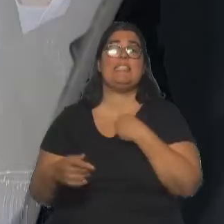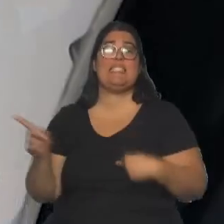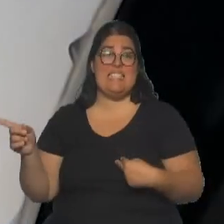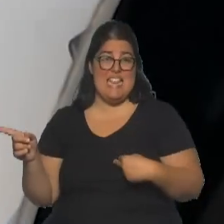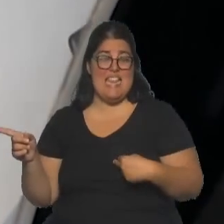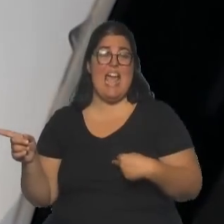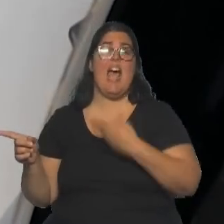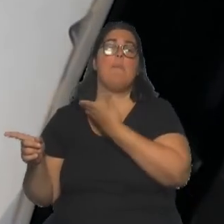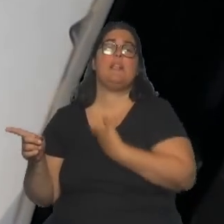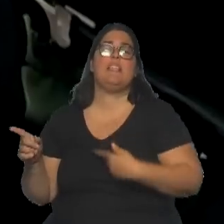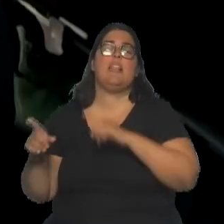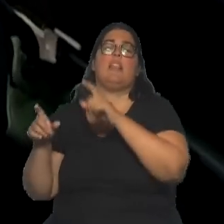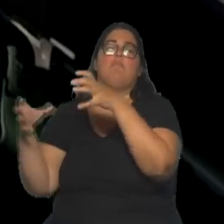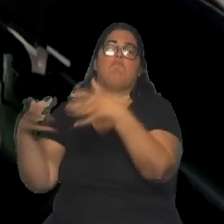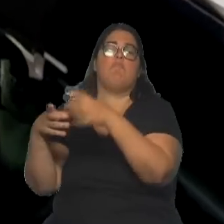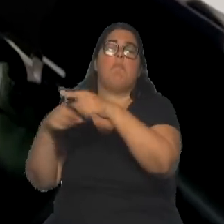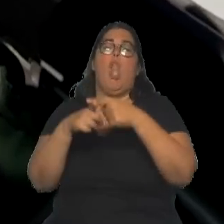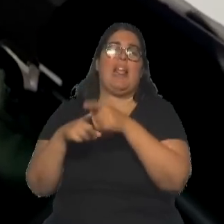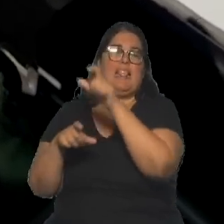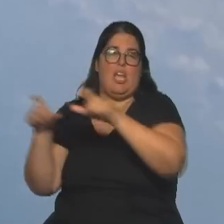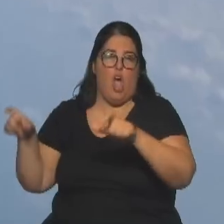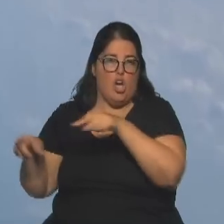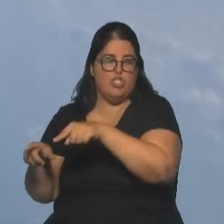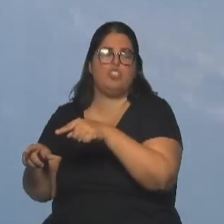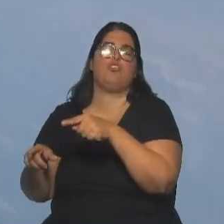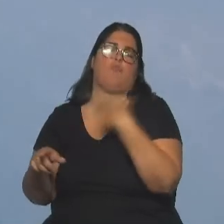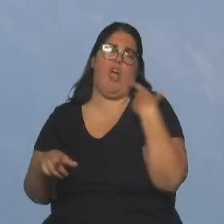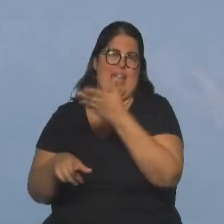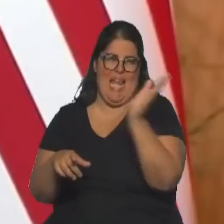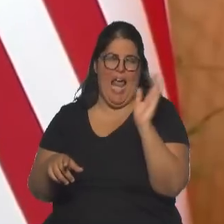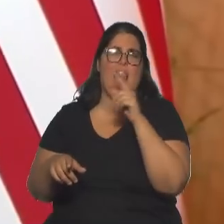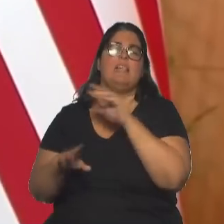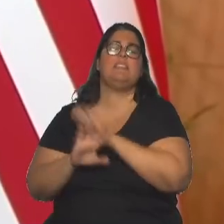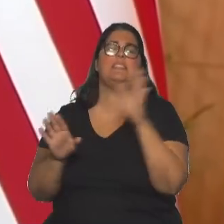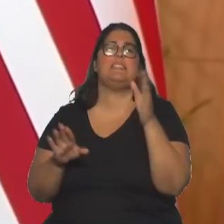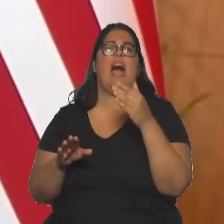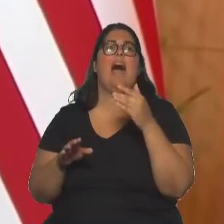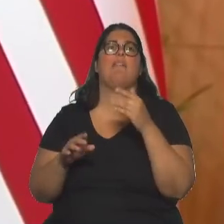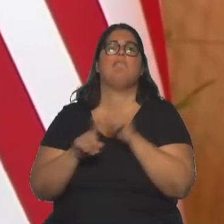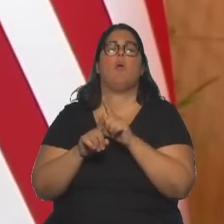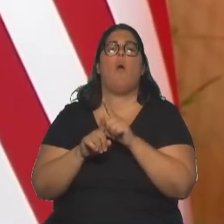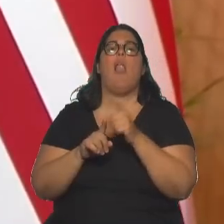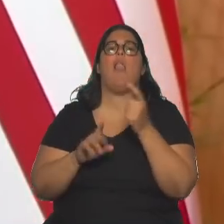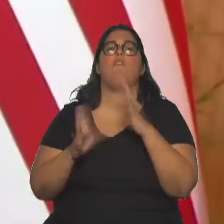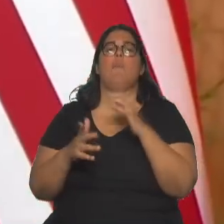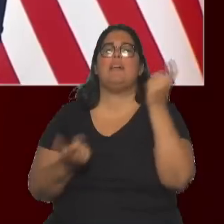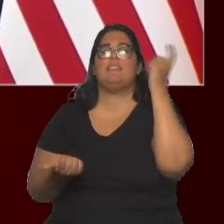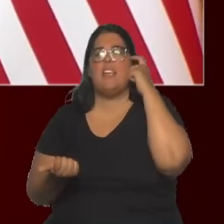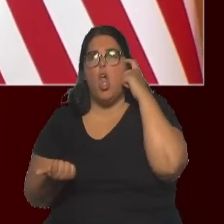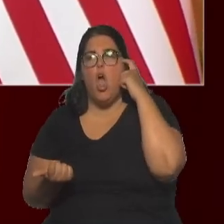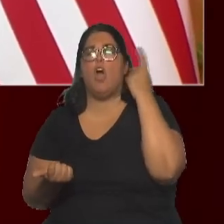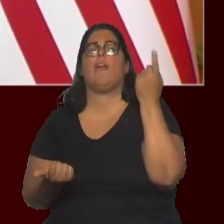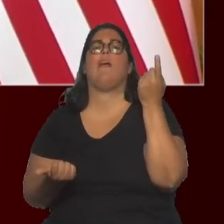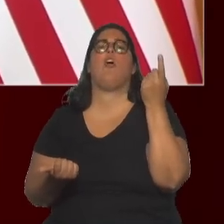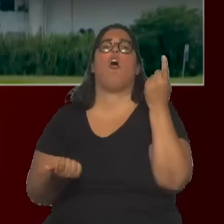su dirigencia en particular ha atravesado un umbral tanto psicológico como